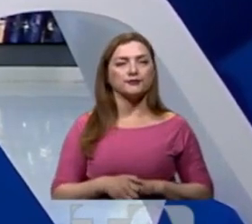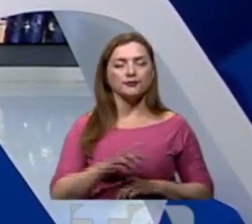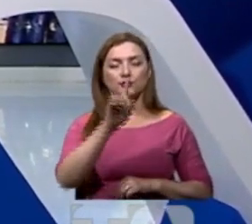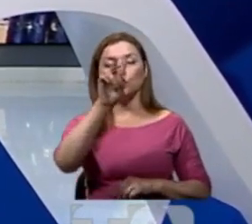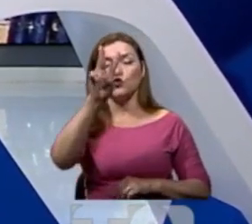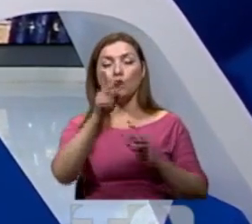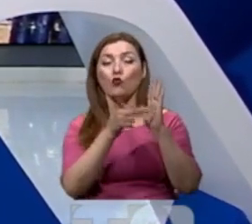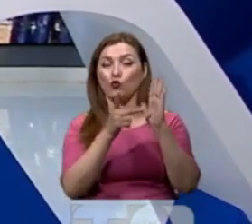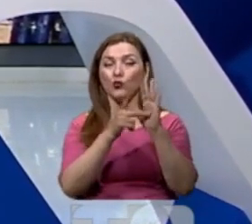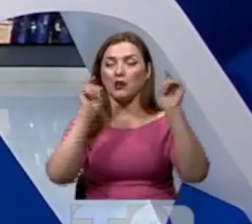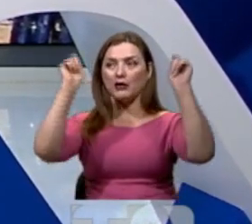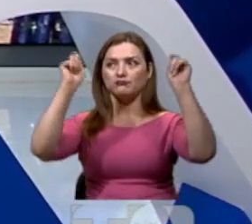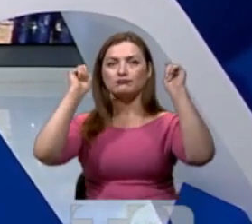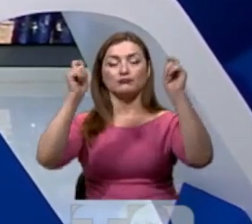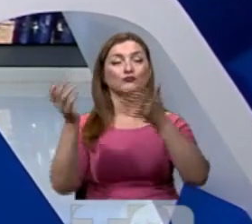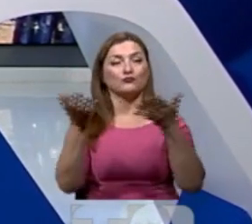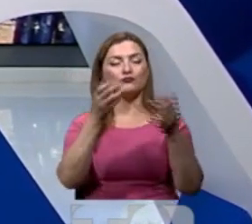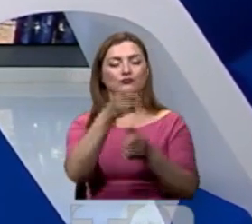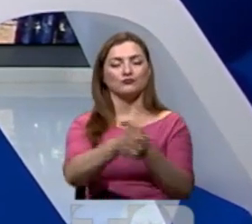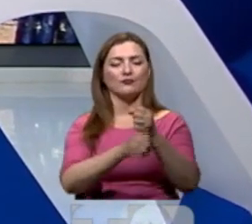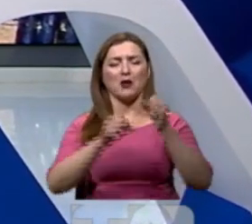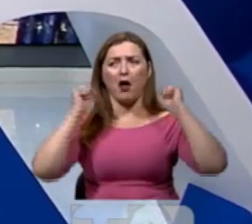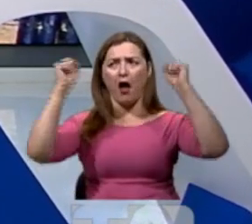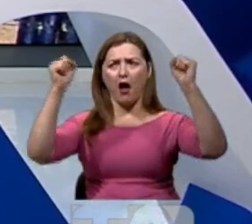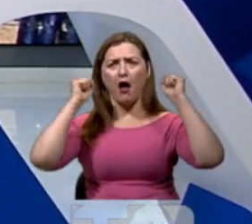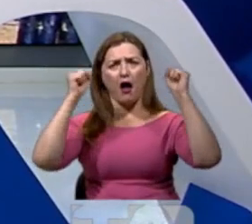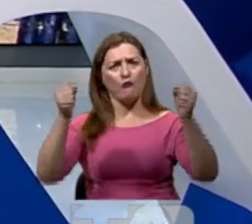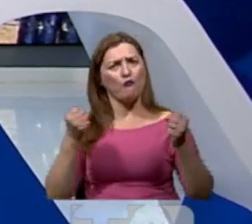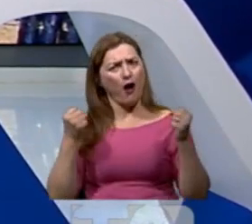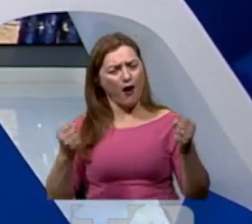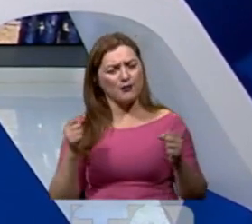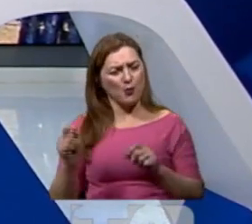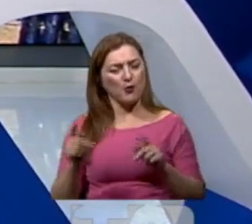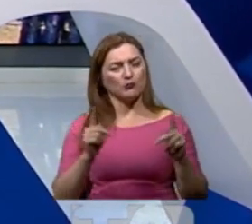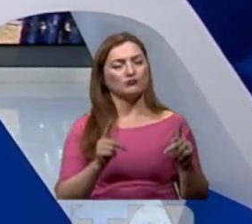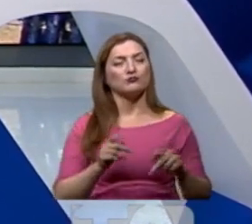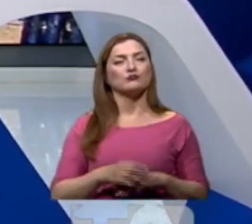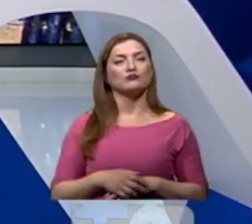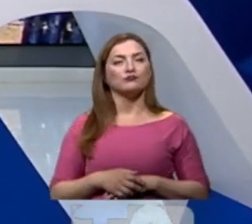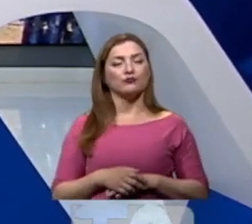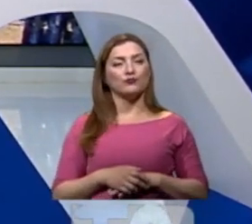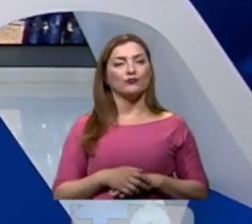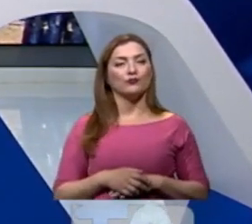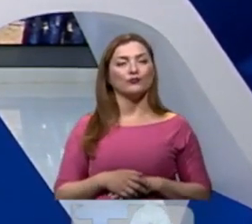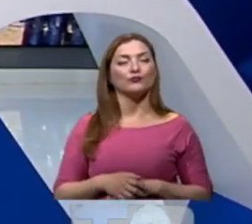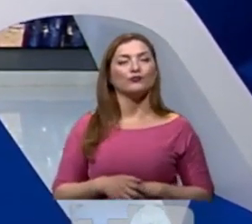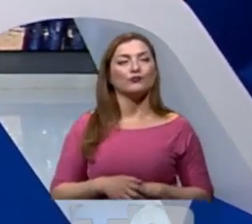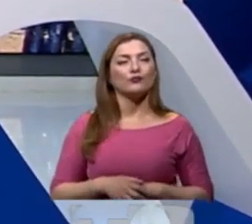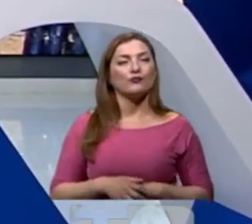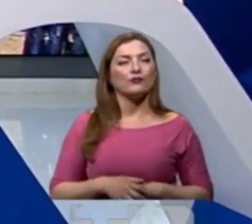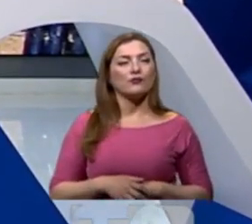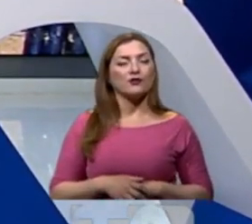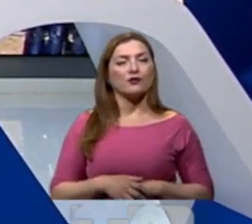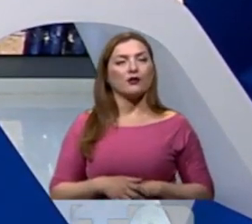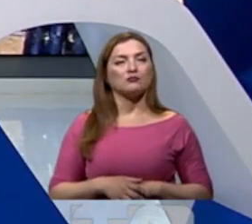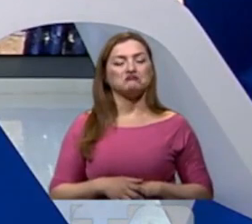puntitos por el tema de las barras, porque al menos este año les hemos visto súper preparados. Se han dedicado. En torno a ese tema se han dedicado, así es, han